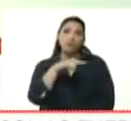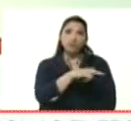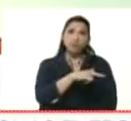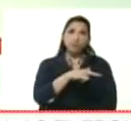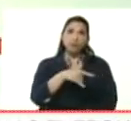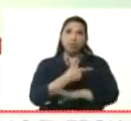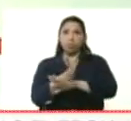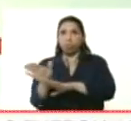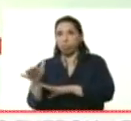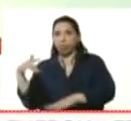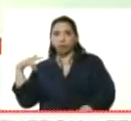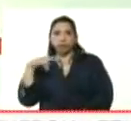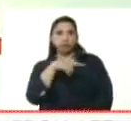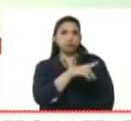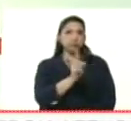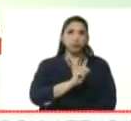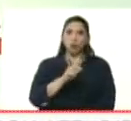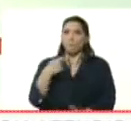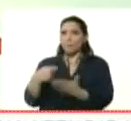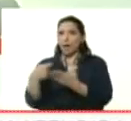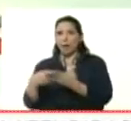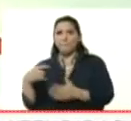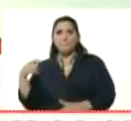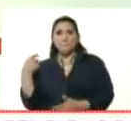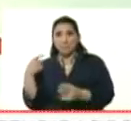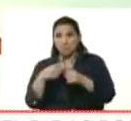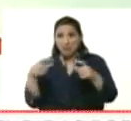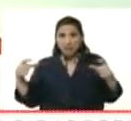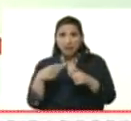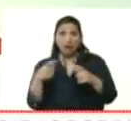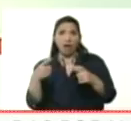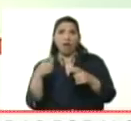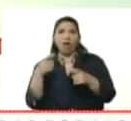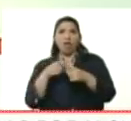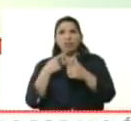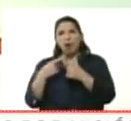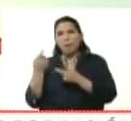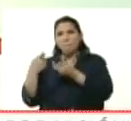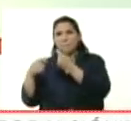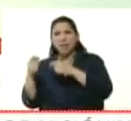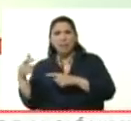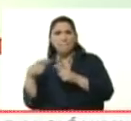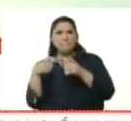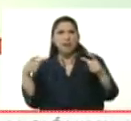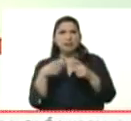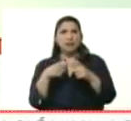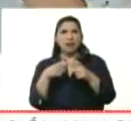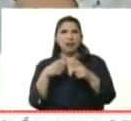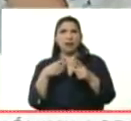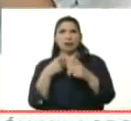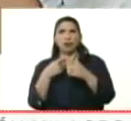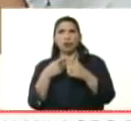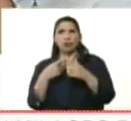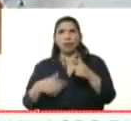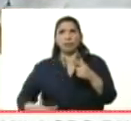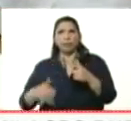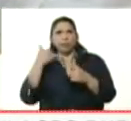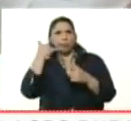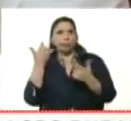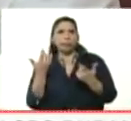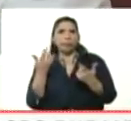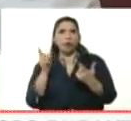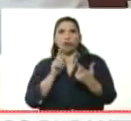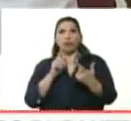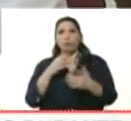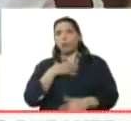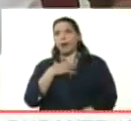los vuelos, no nos venden los pasajes. Entonces, le venden el pasaje, le dan el, ¿cómo se llama?, el localizador, y cuando se va a montar en el avión, no, usted no está aquí.